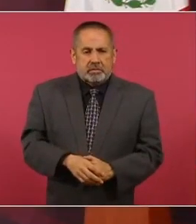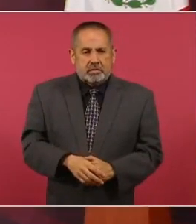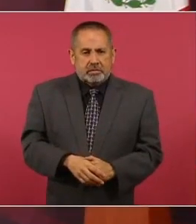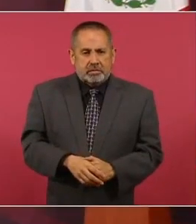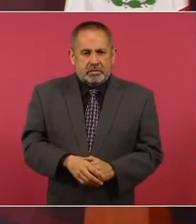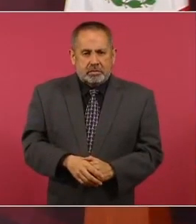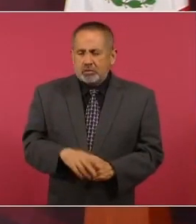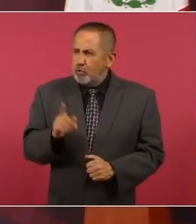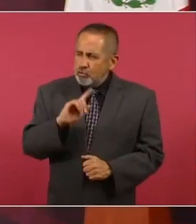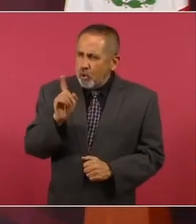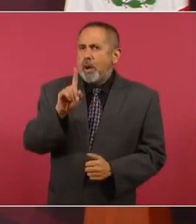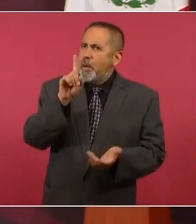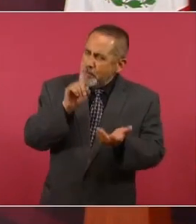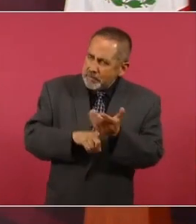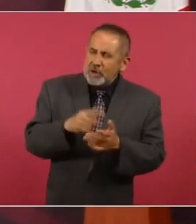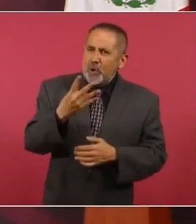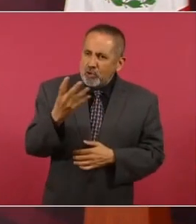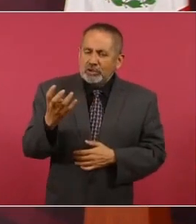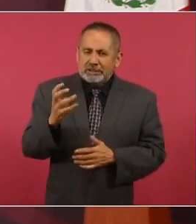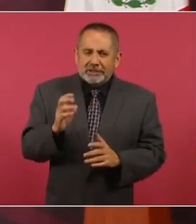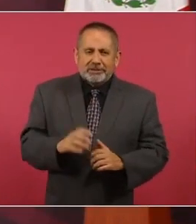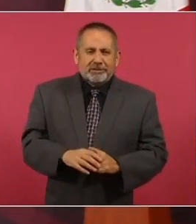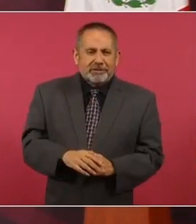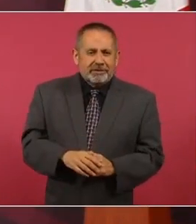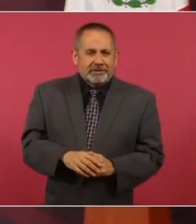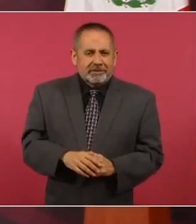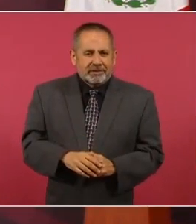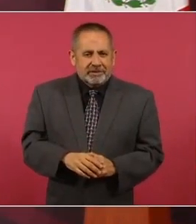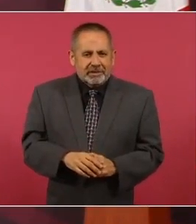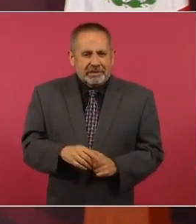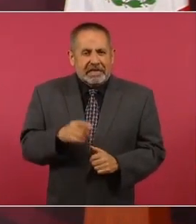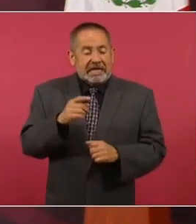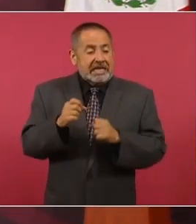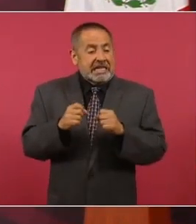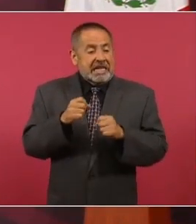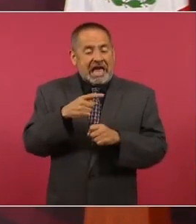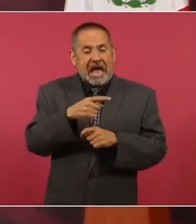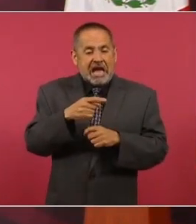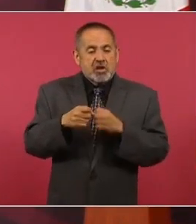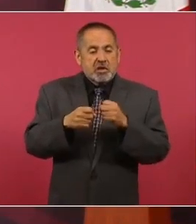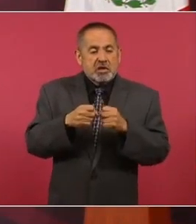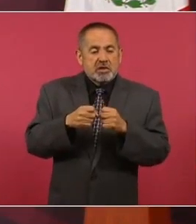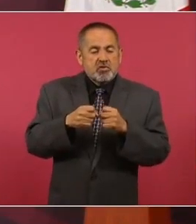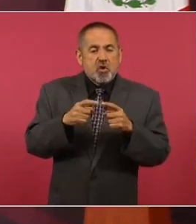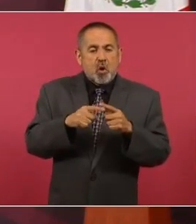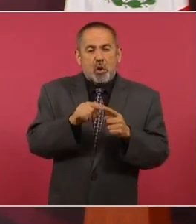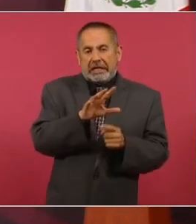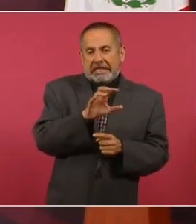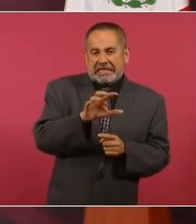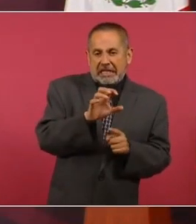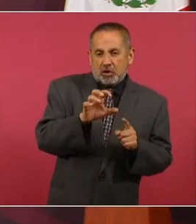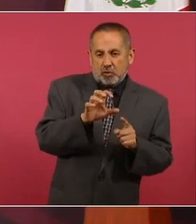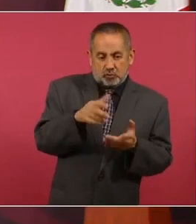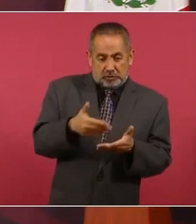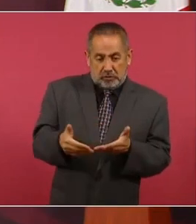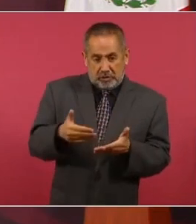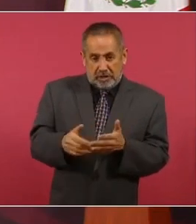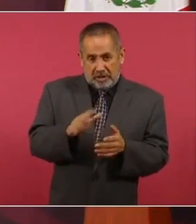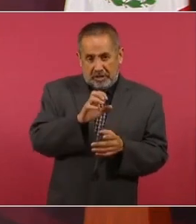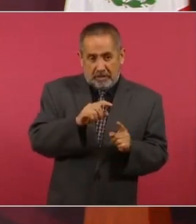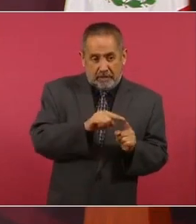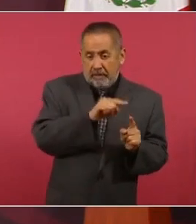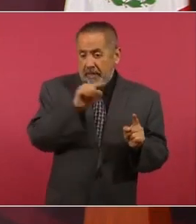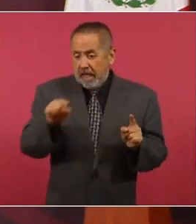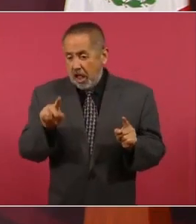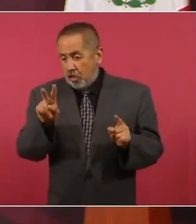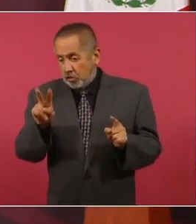no, 1400, porque es del siglo VI de nuestra era. Para 2000